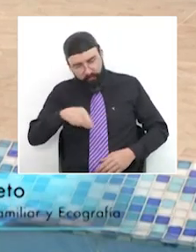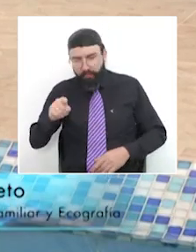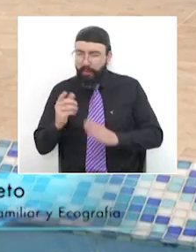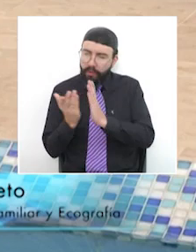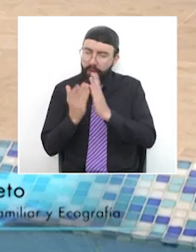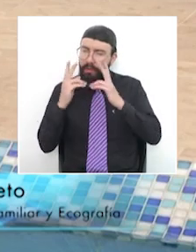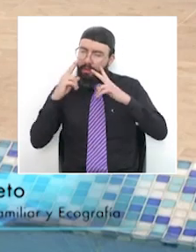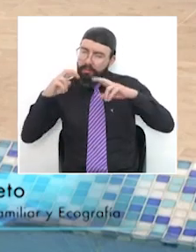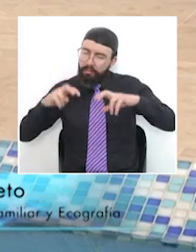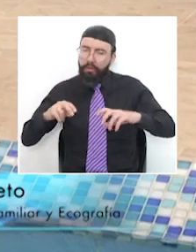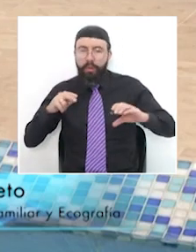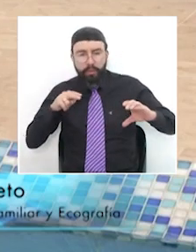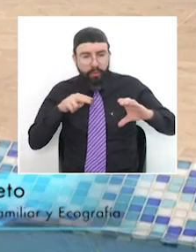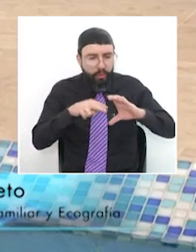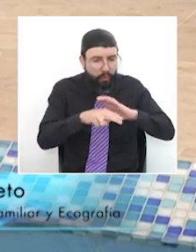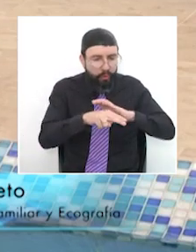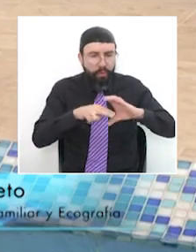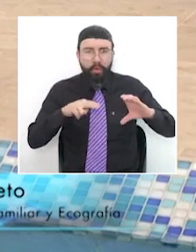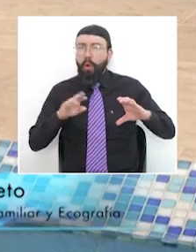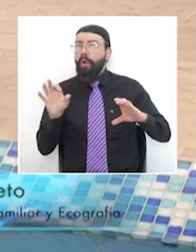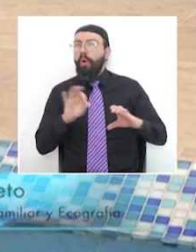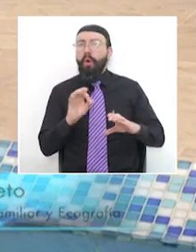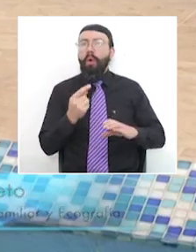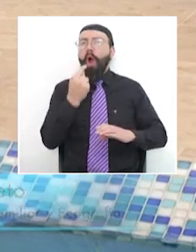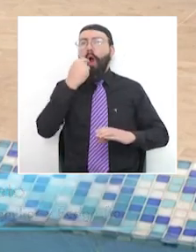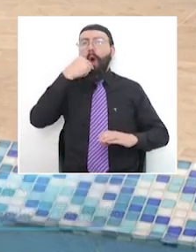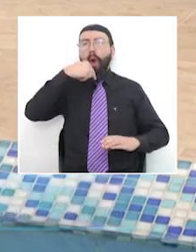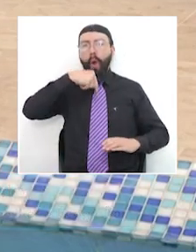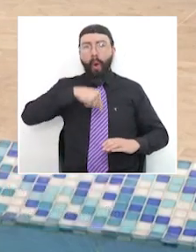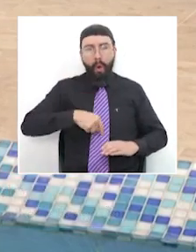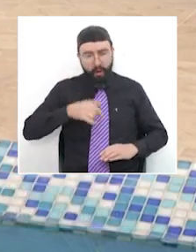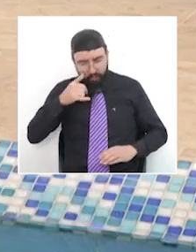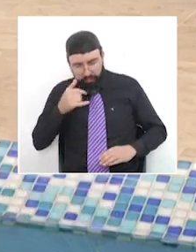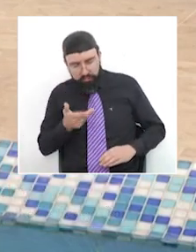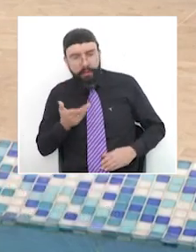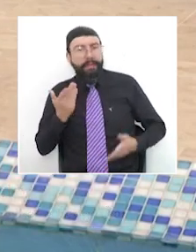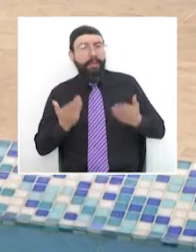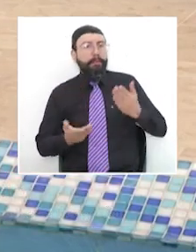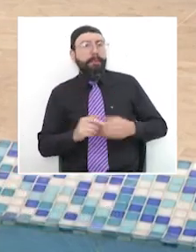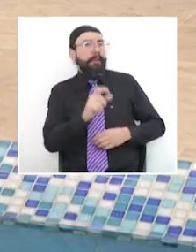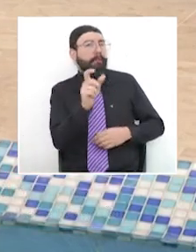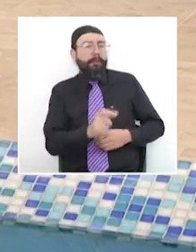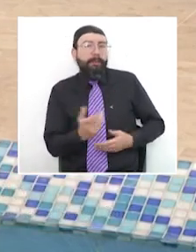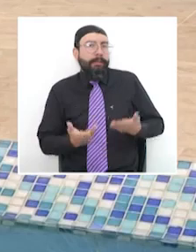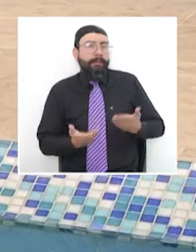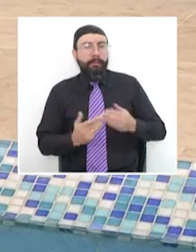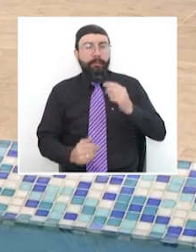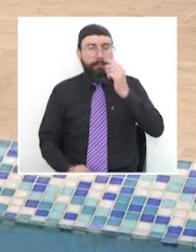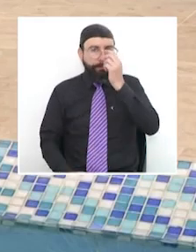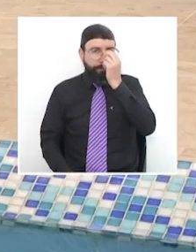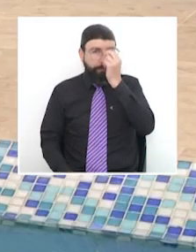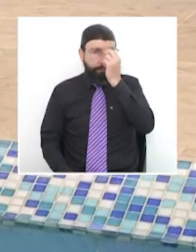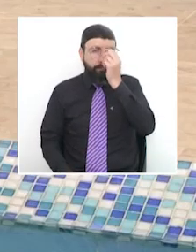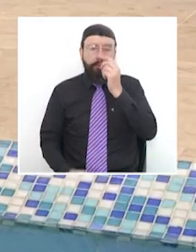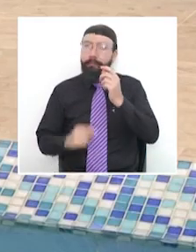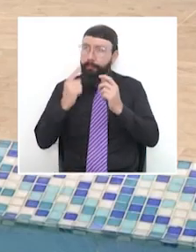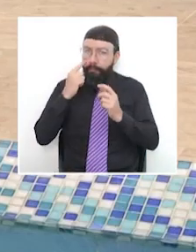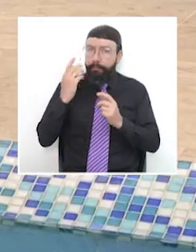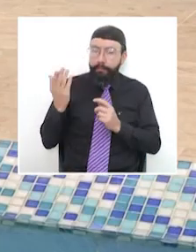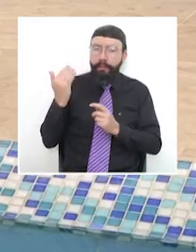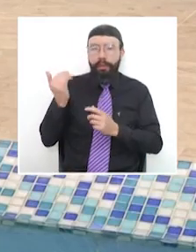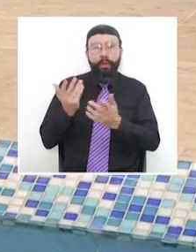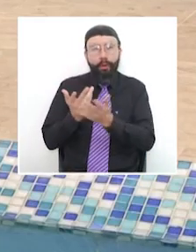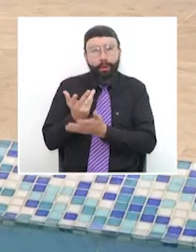sea con una tomografía o con los métodos endoscópicos, de acuerdo al caso del paciente. Bueno, vamos a ir a estas notas